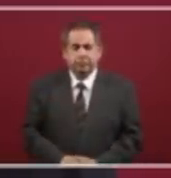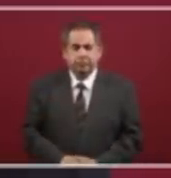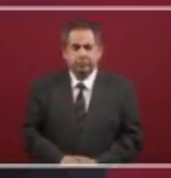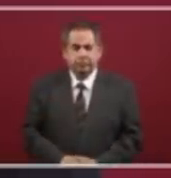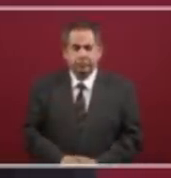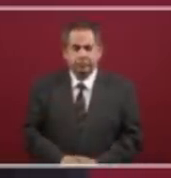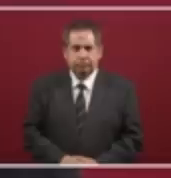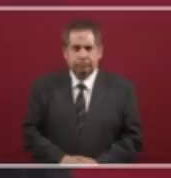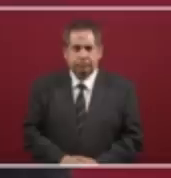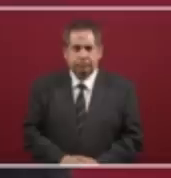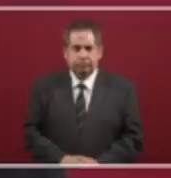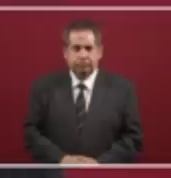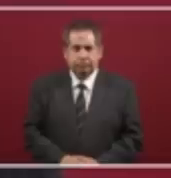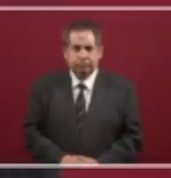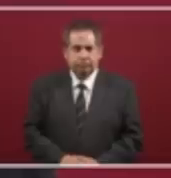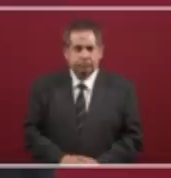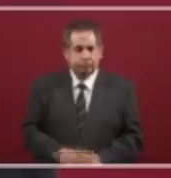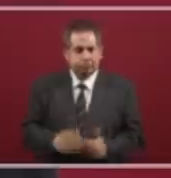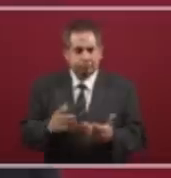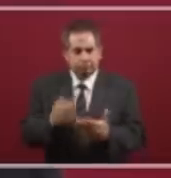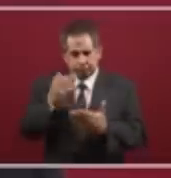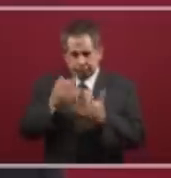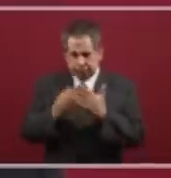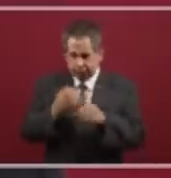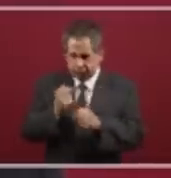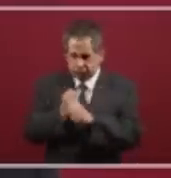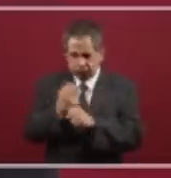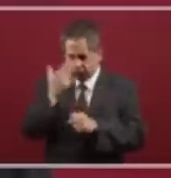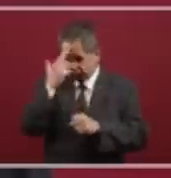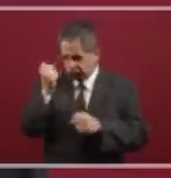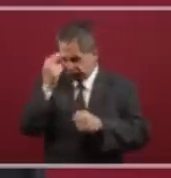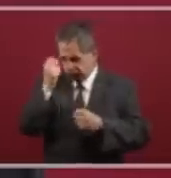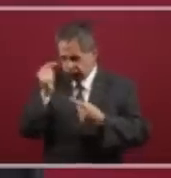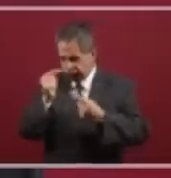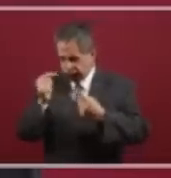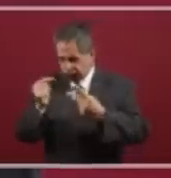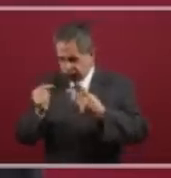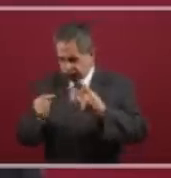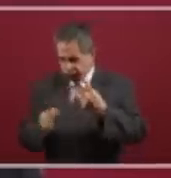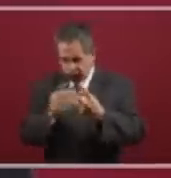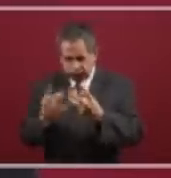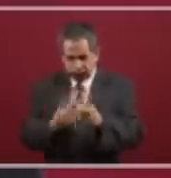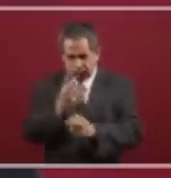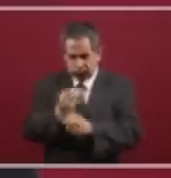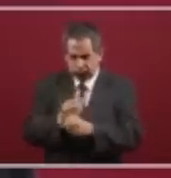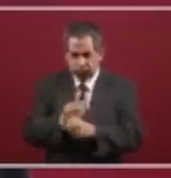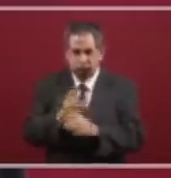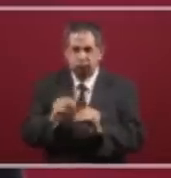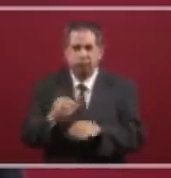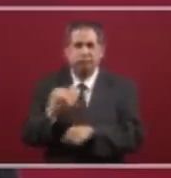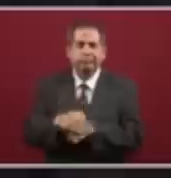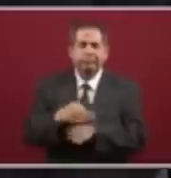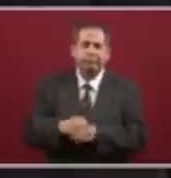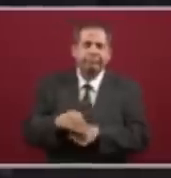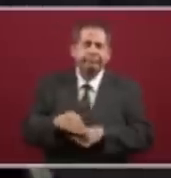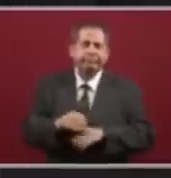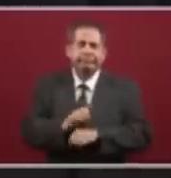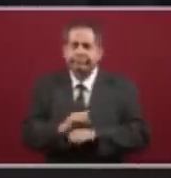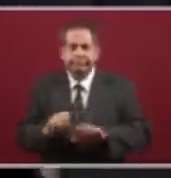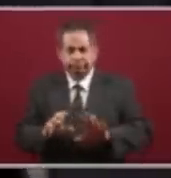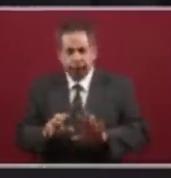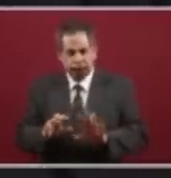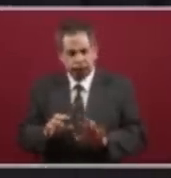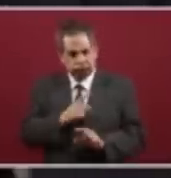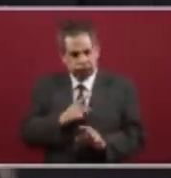no esté bien sustentada aunque sea para salir del paso o por